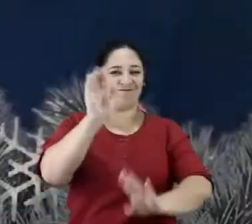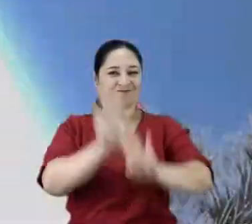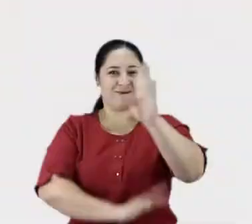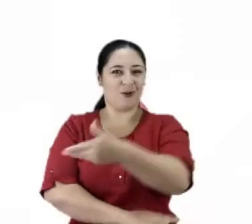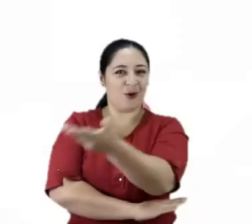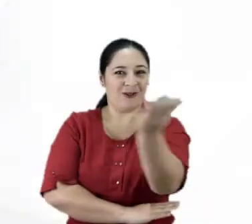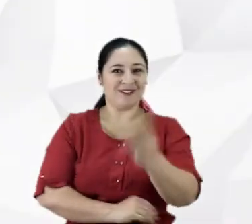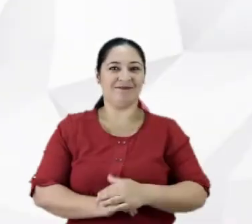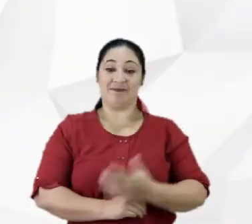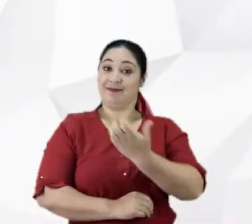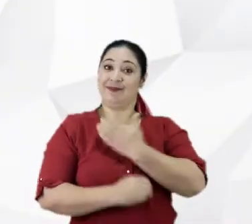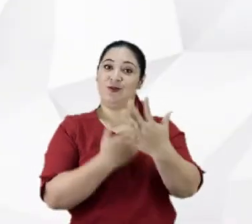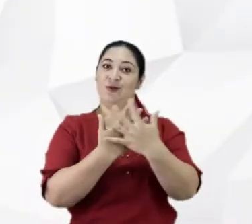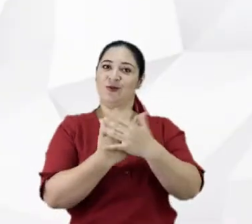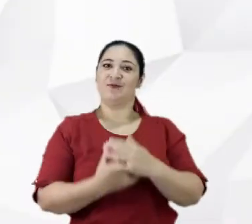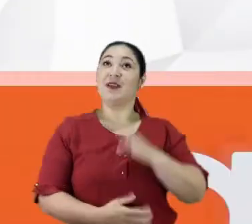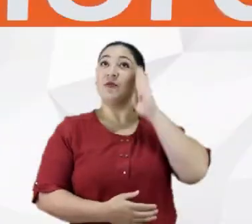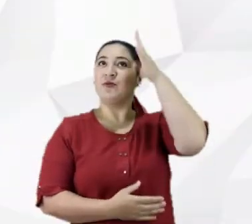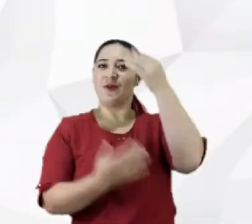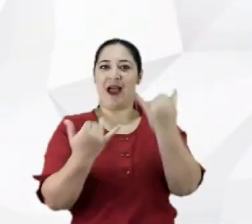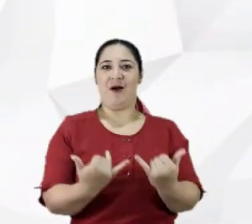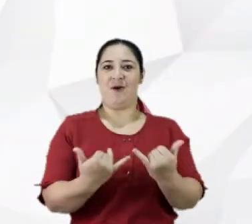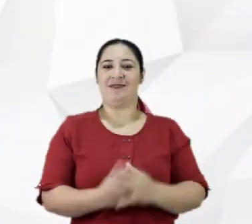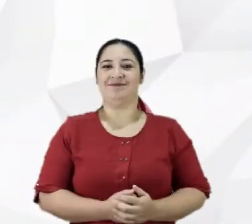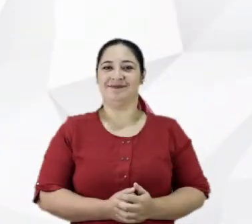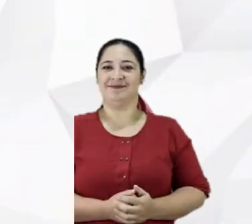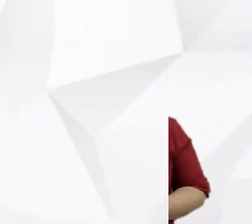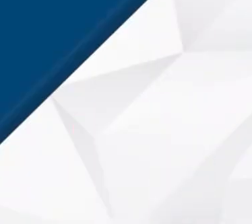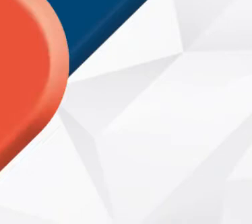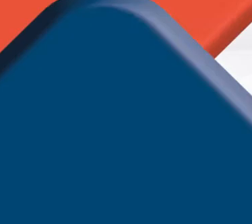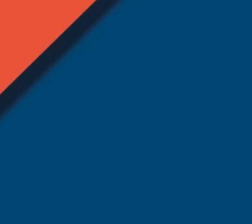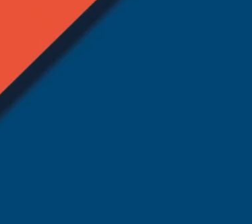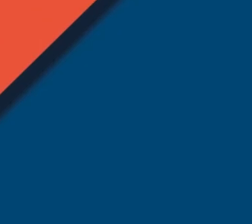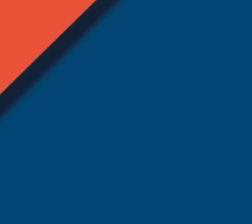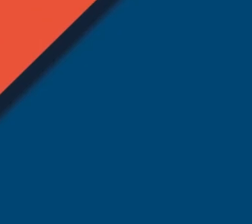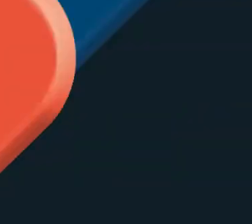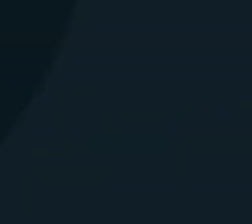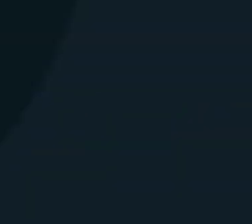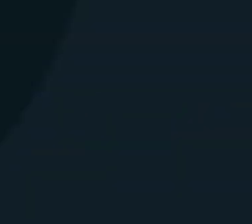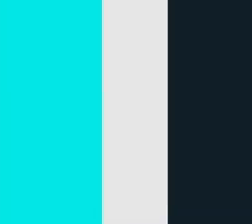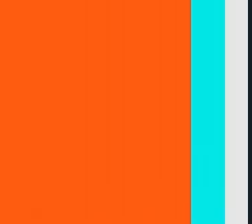todos. Alcaldía de Sonsón. El futuro es ahora.